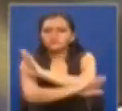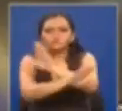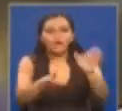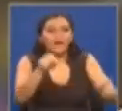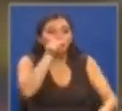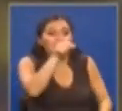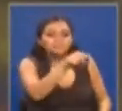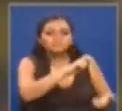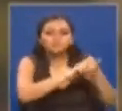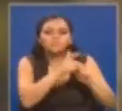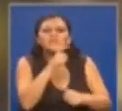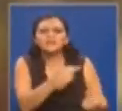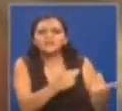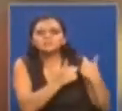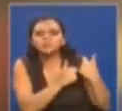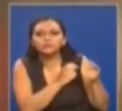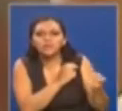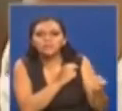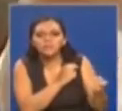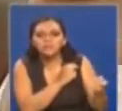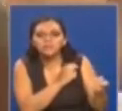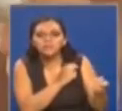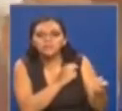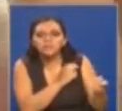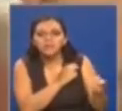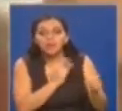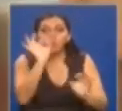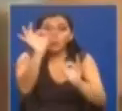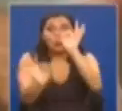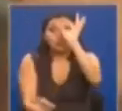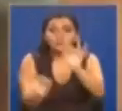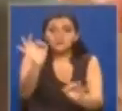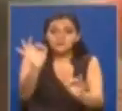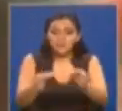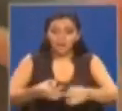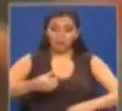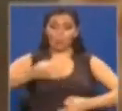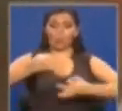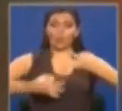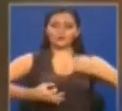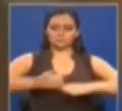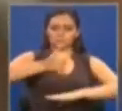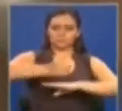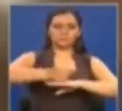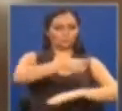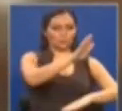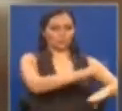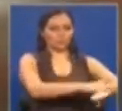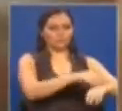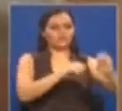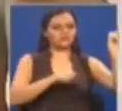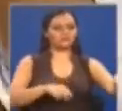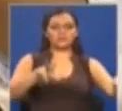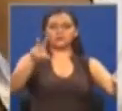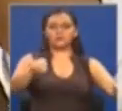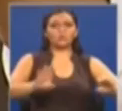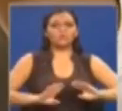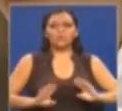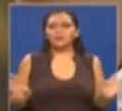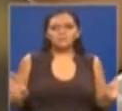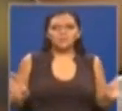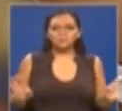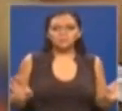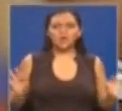ese delito y los responsables. Y será la justicia quien diga quién es culpable de ese delito. Si